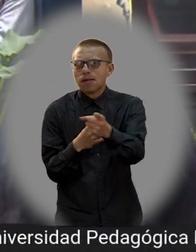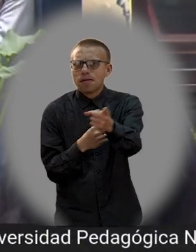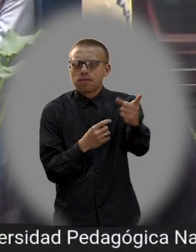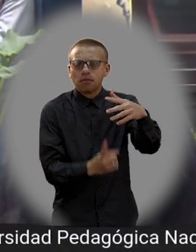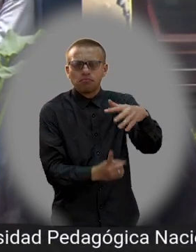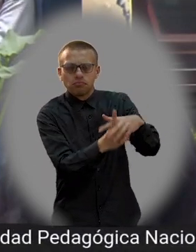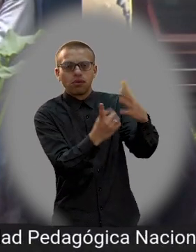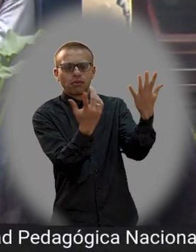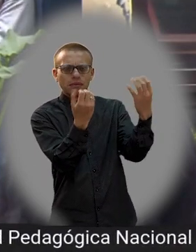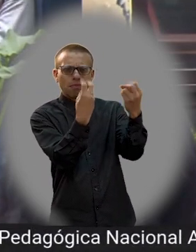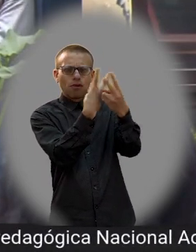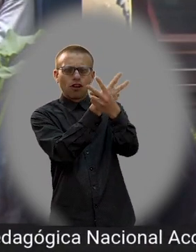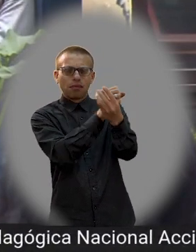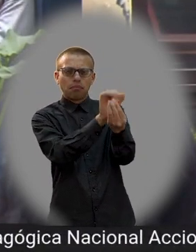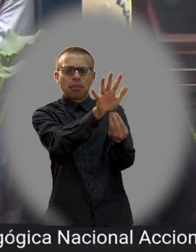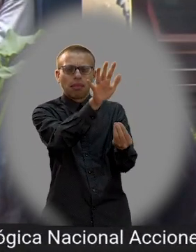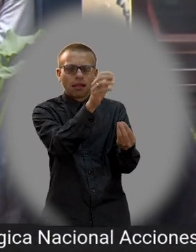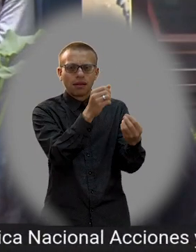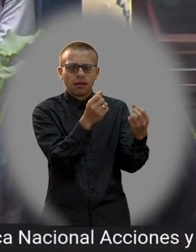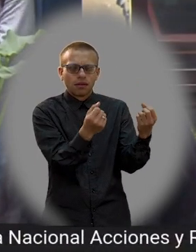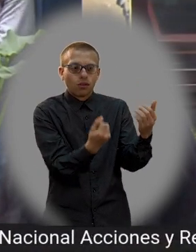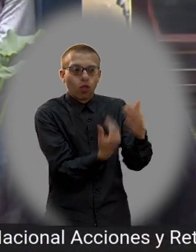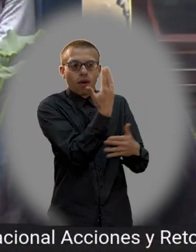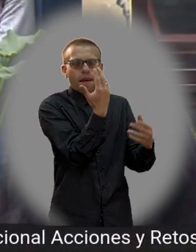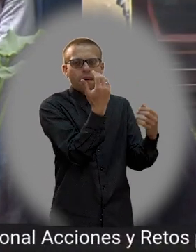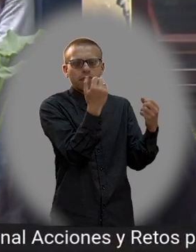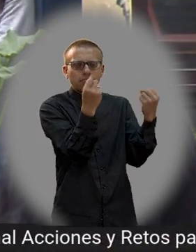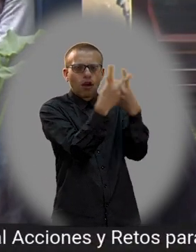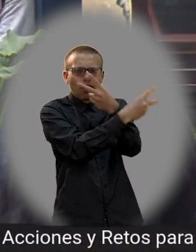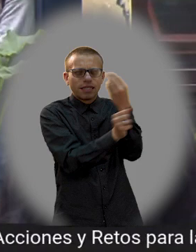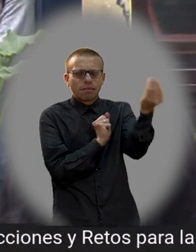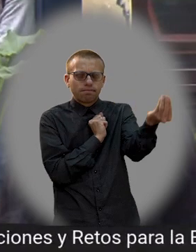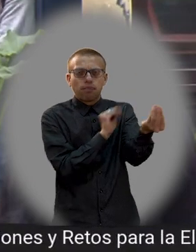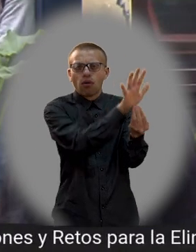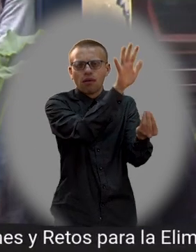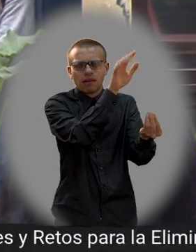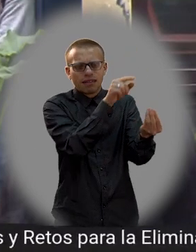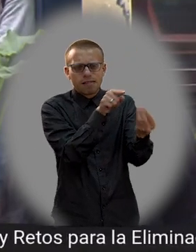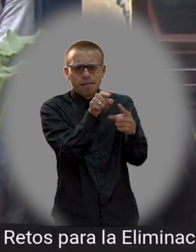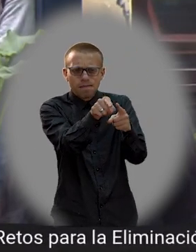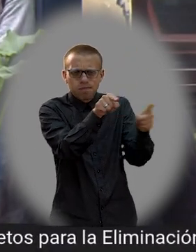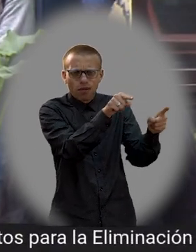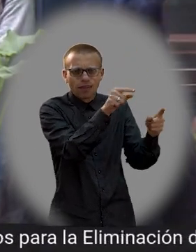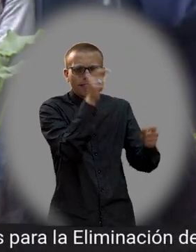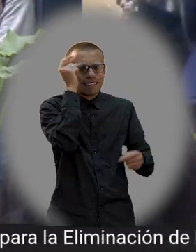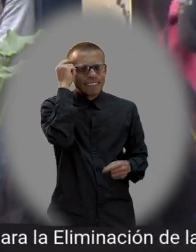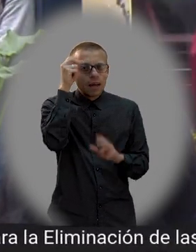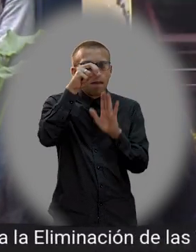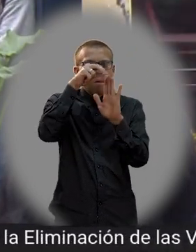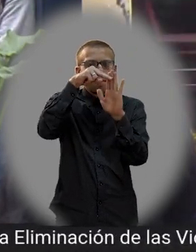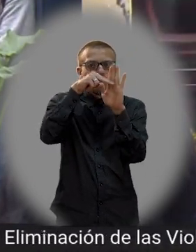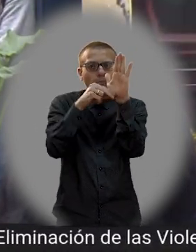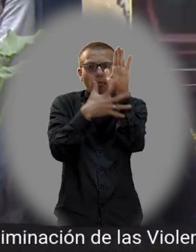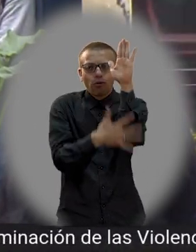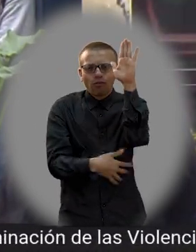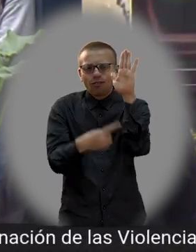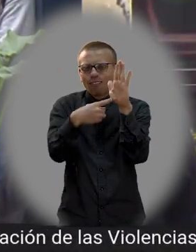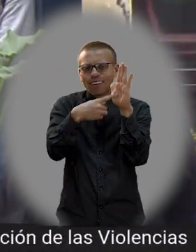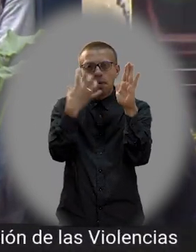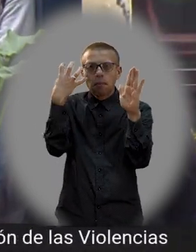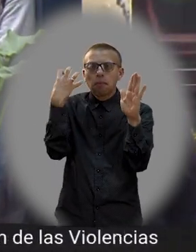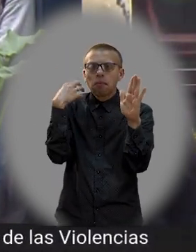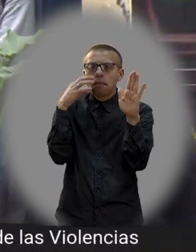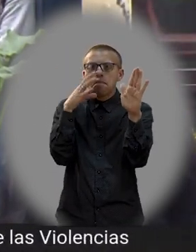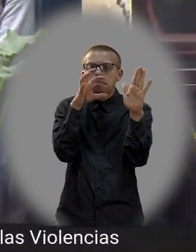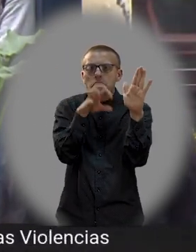a veces muy sutiles, tenemos, y veamos que el protocolo no está sirviendo, tenemos que seguirlo actualizando.